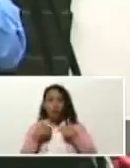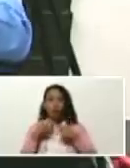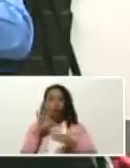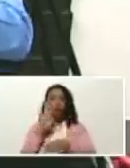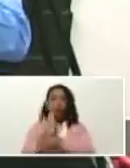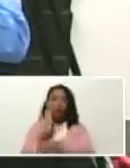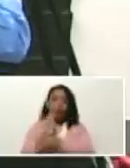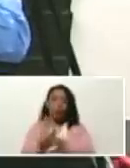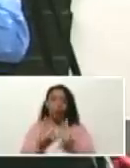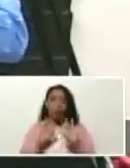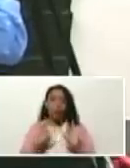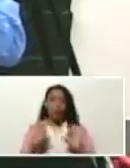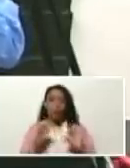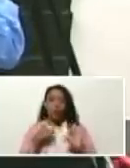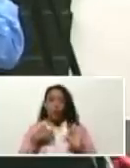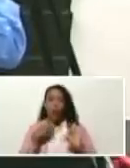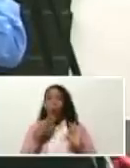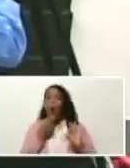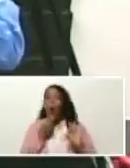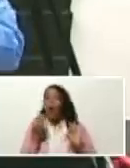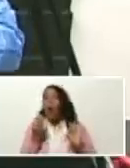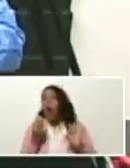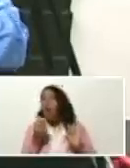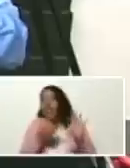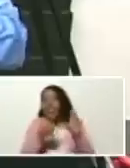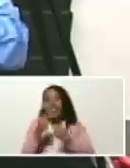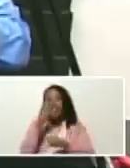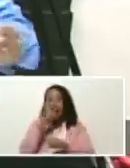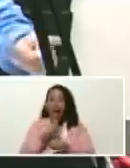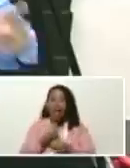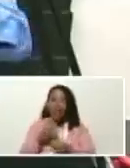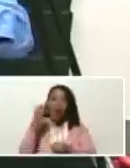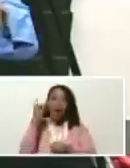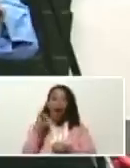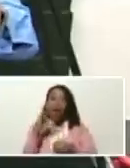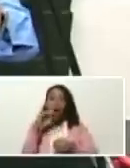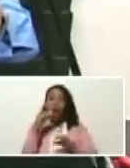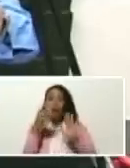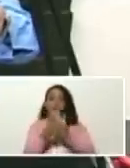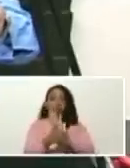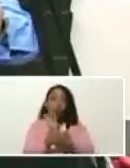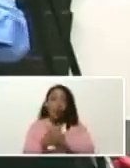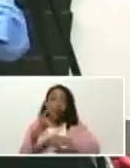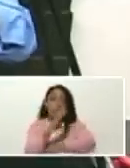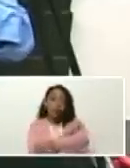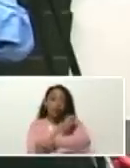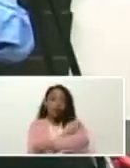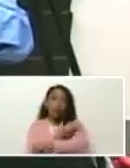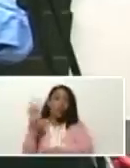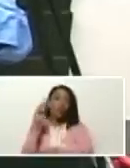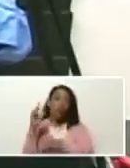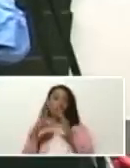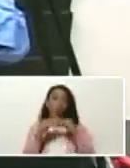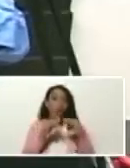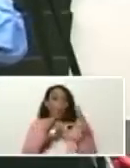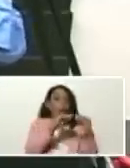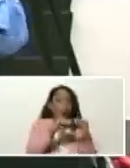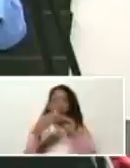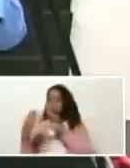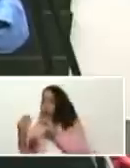este muchacho que tiene 60 años de juventud se dedica a hablar con todas las oposiciones de Venezuela con todas